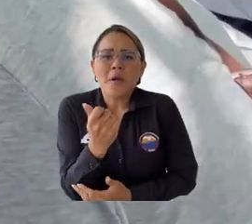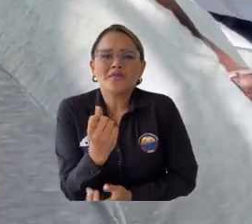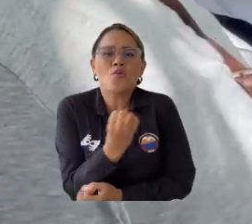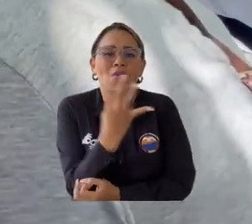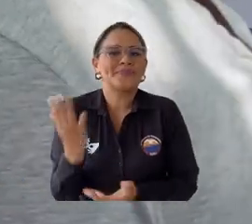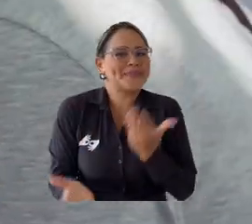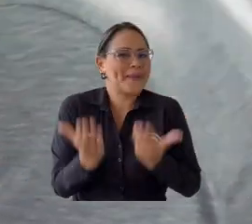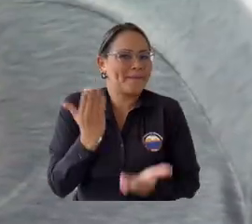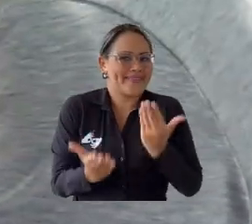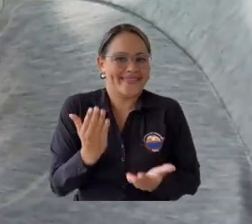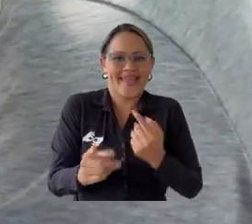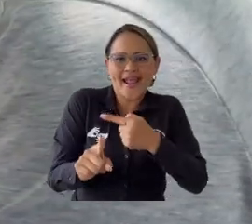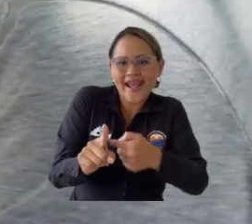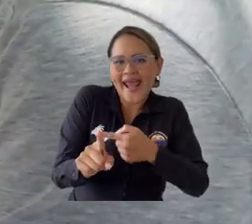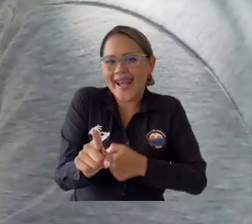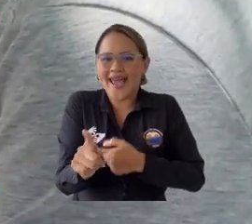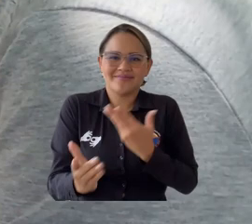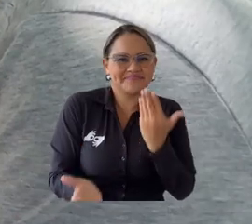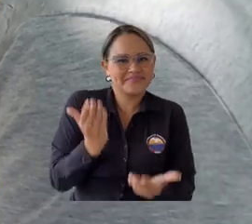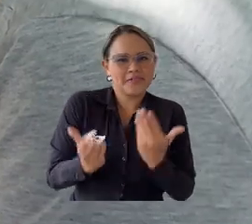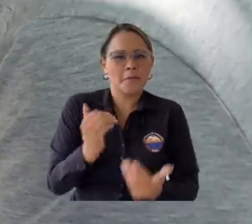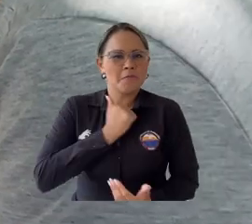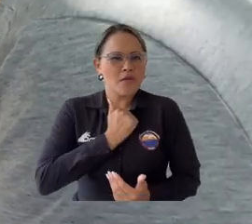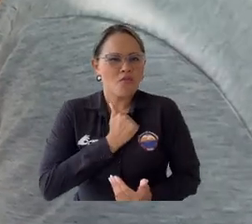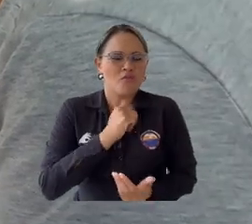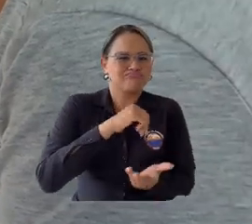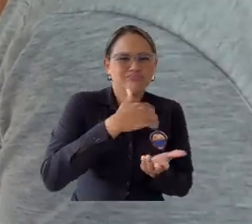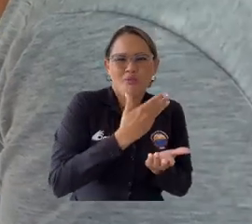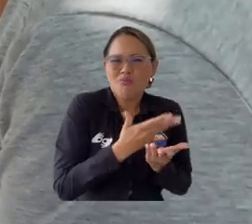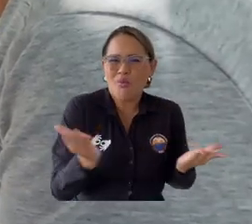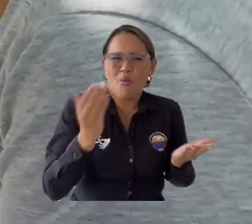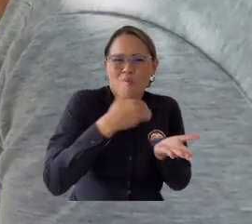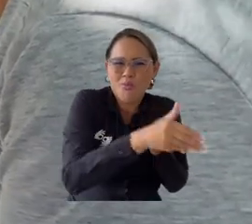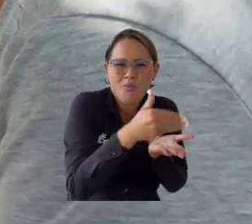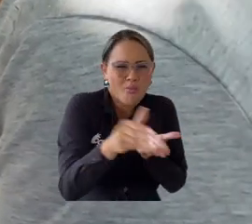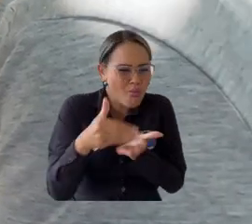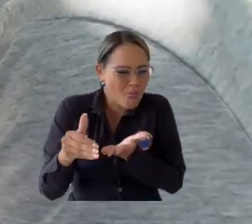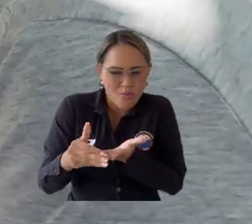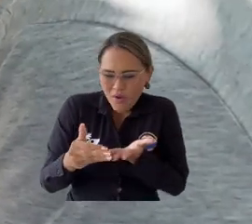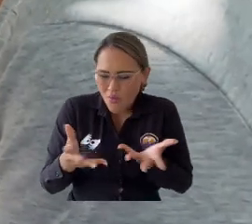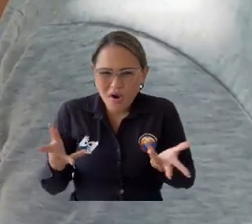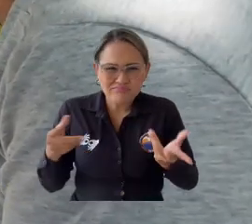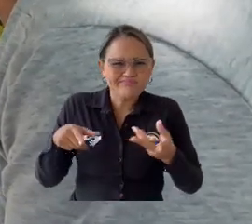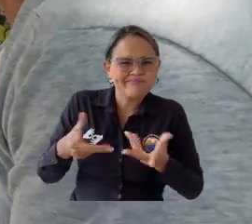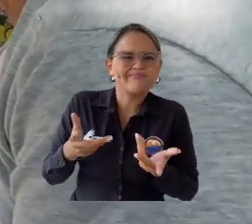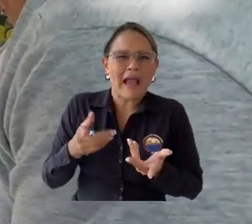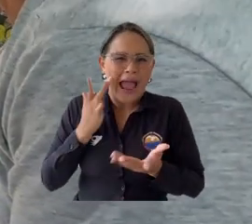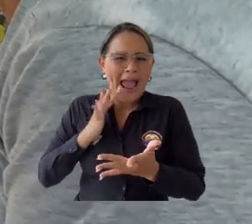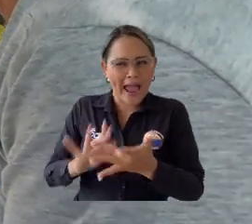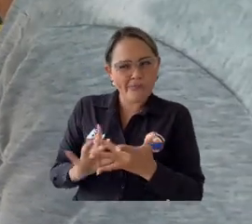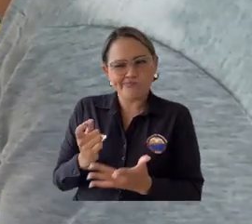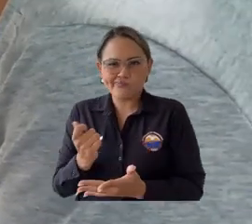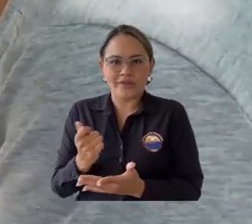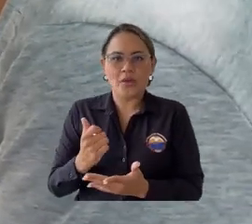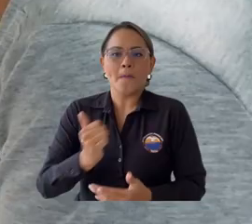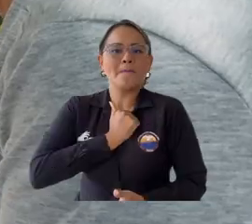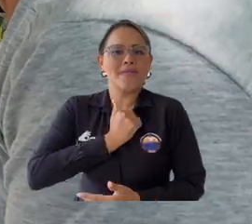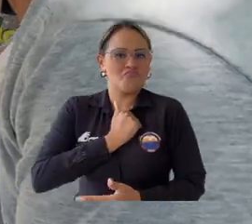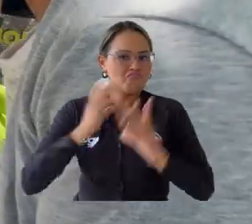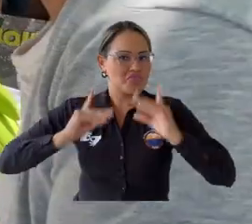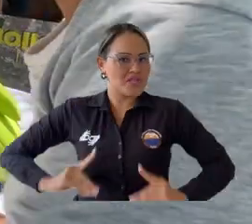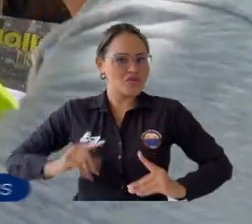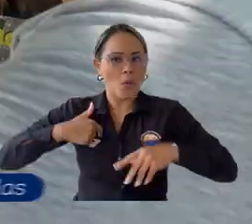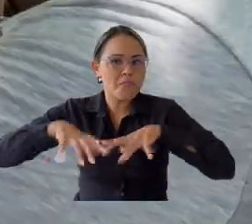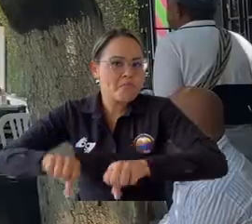tamaño, a lo que uno se gaste. Así que hay variedad. La persona que lo hace le pone